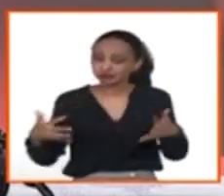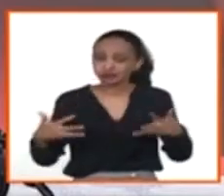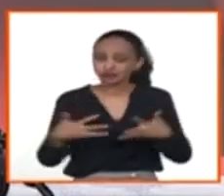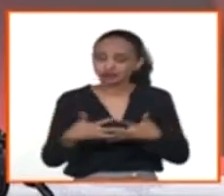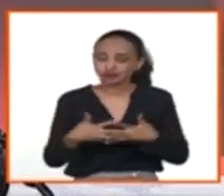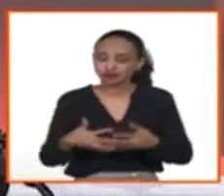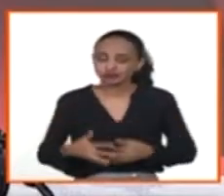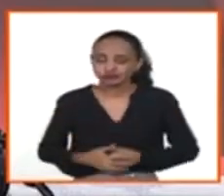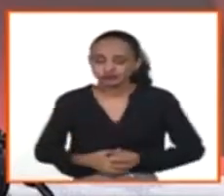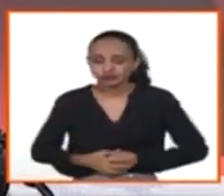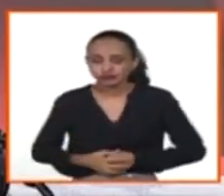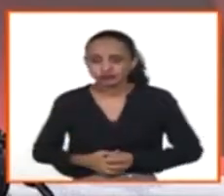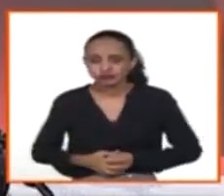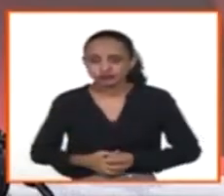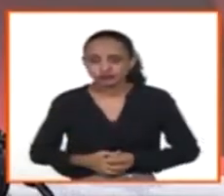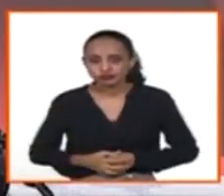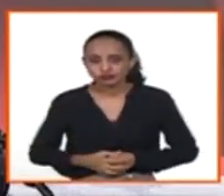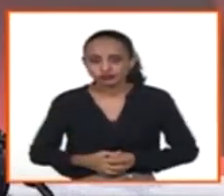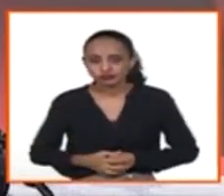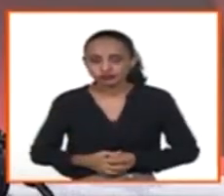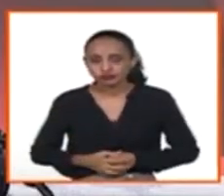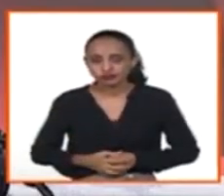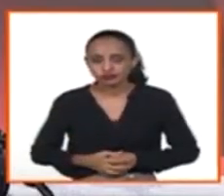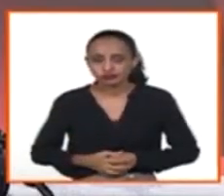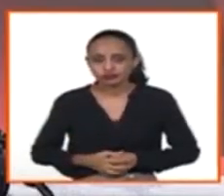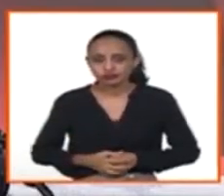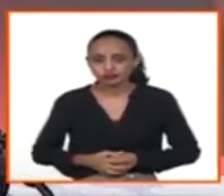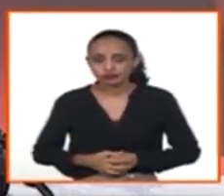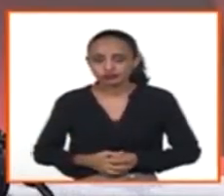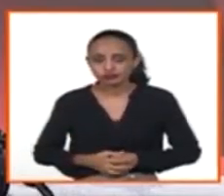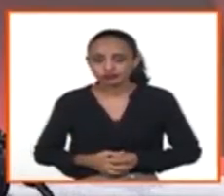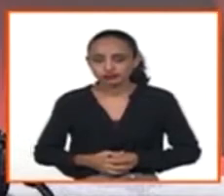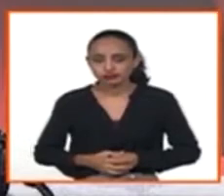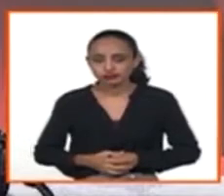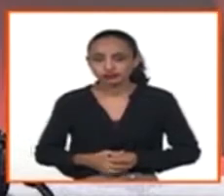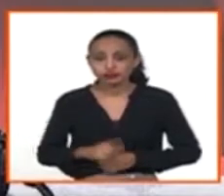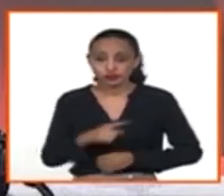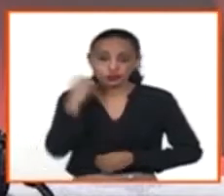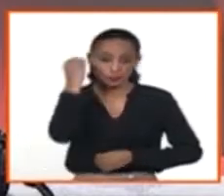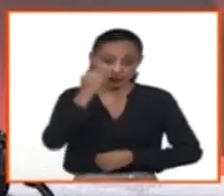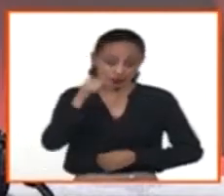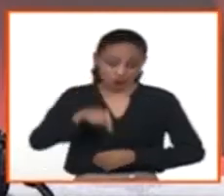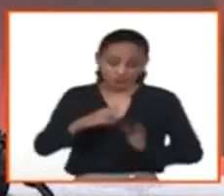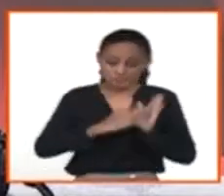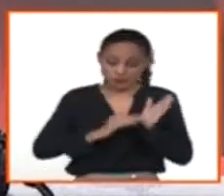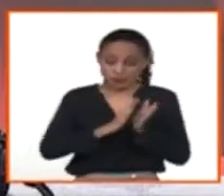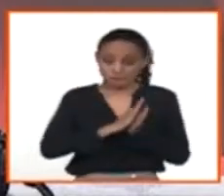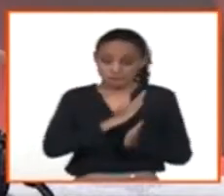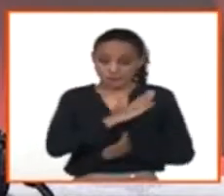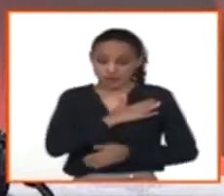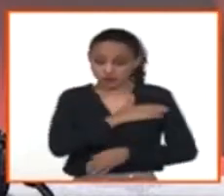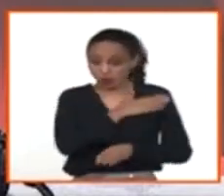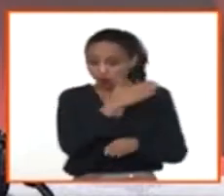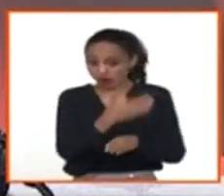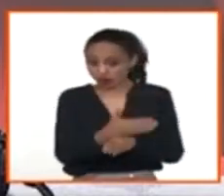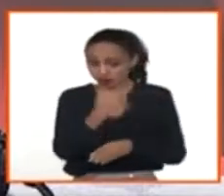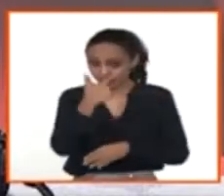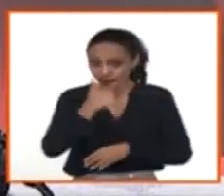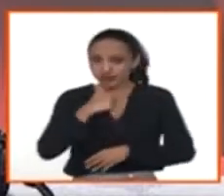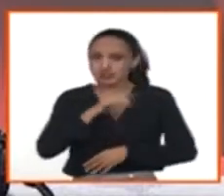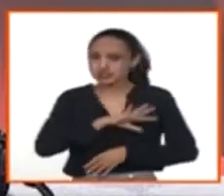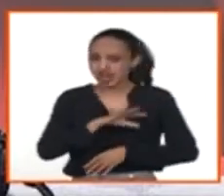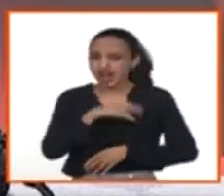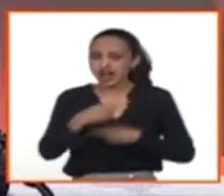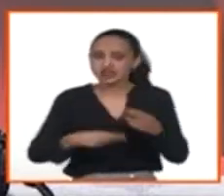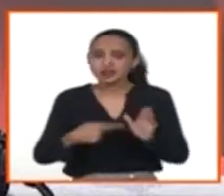Y bueno, tenemos previsto ya, o sea, en lo que queda de marzo y en el mes de abril, ya hacer la presentación, discusión, análisis de